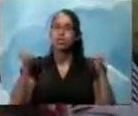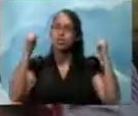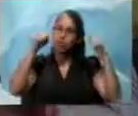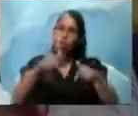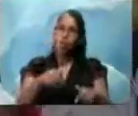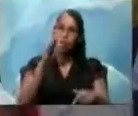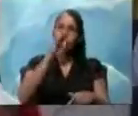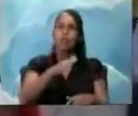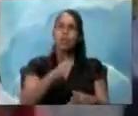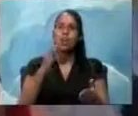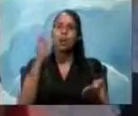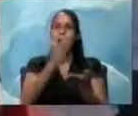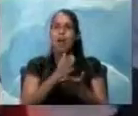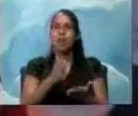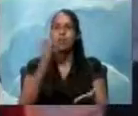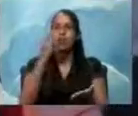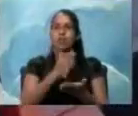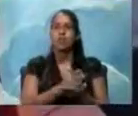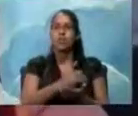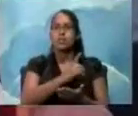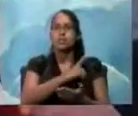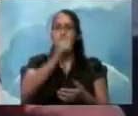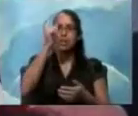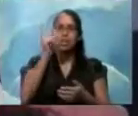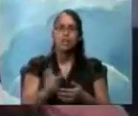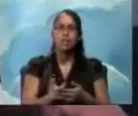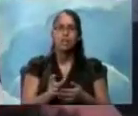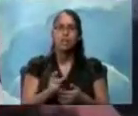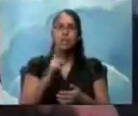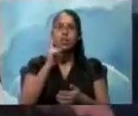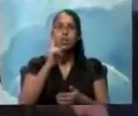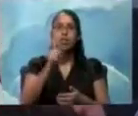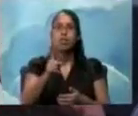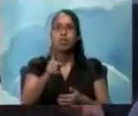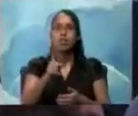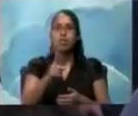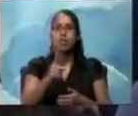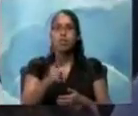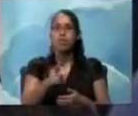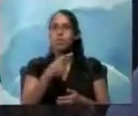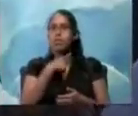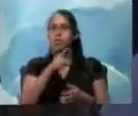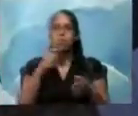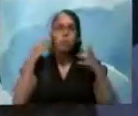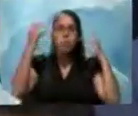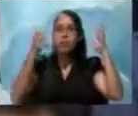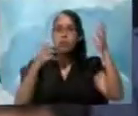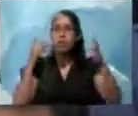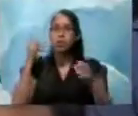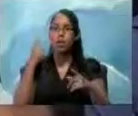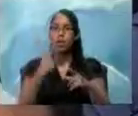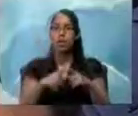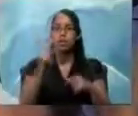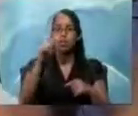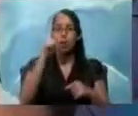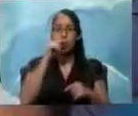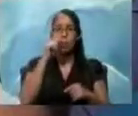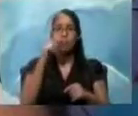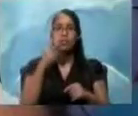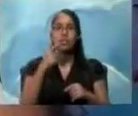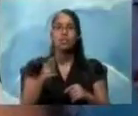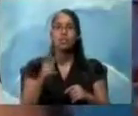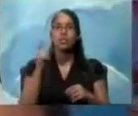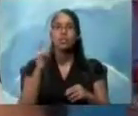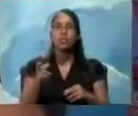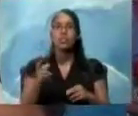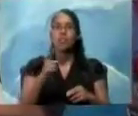estás acusando de ser un perturbador. Ah, Pilato dice,